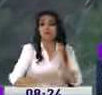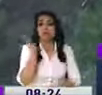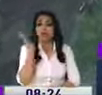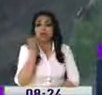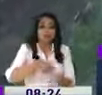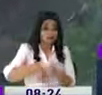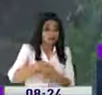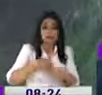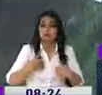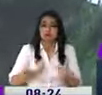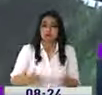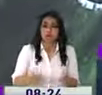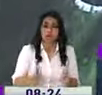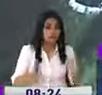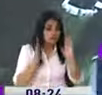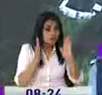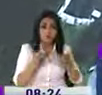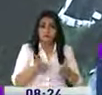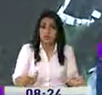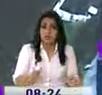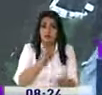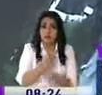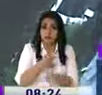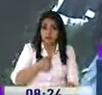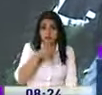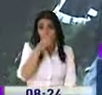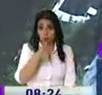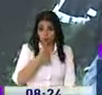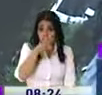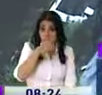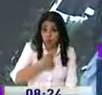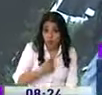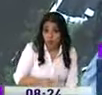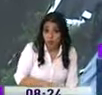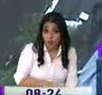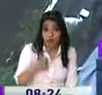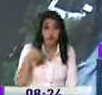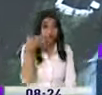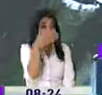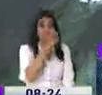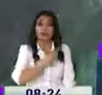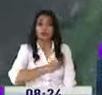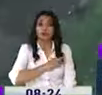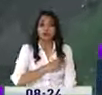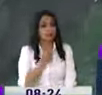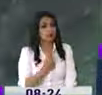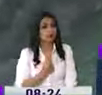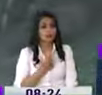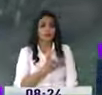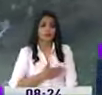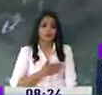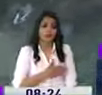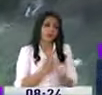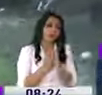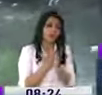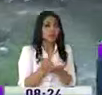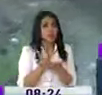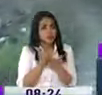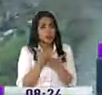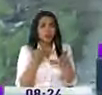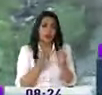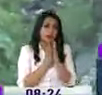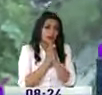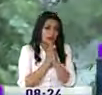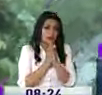O sea, es algo que nos toman como burla. Incluso nos acercamos al municipio a decir que, por favor, si nos hicieran la fineza de